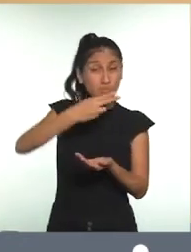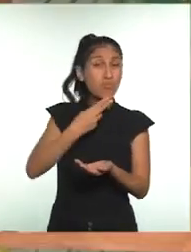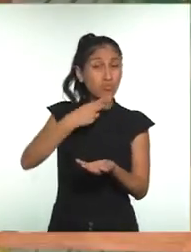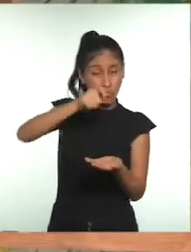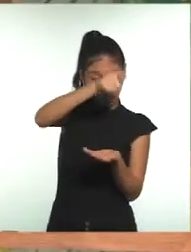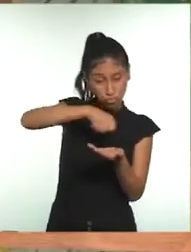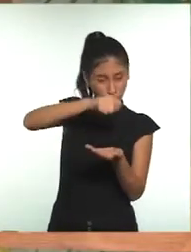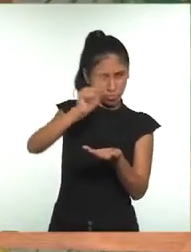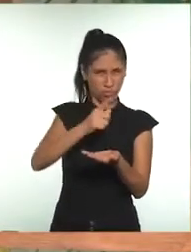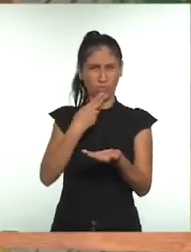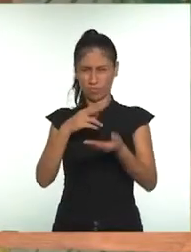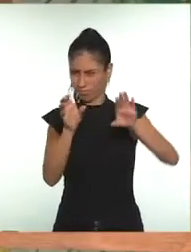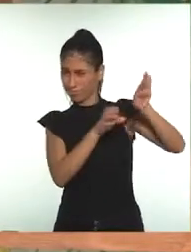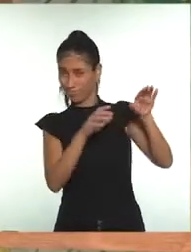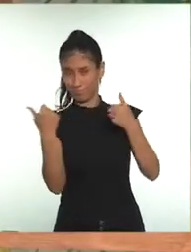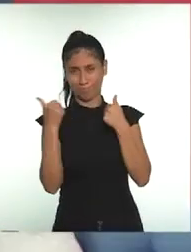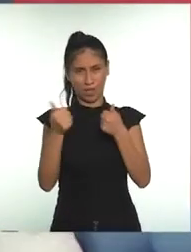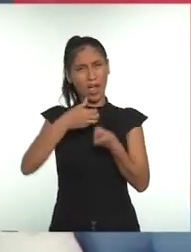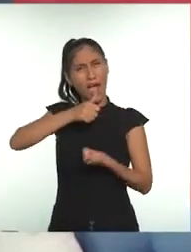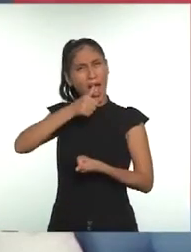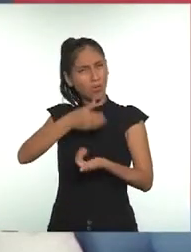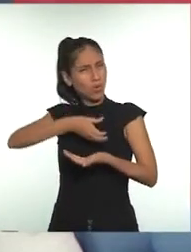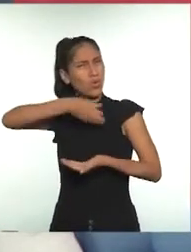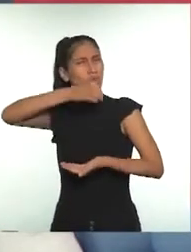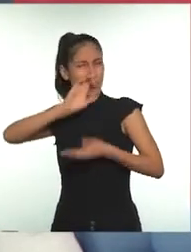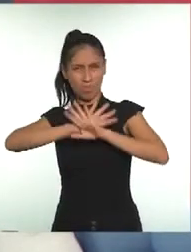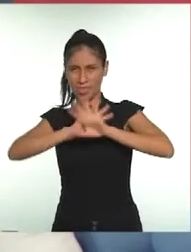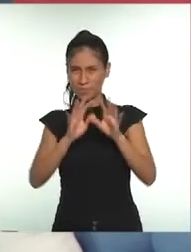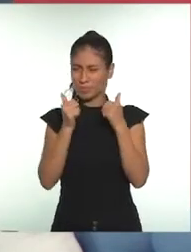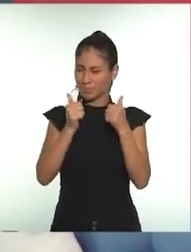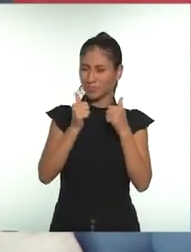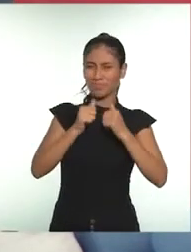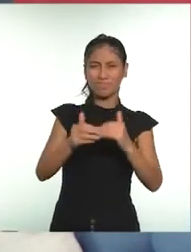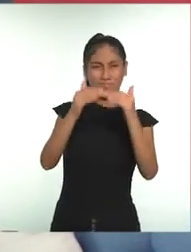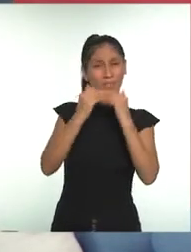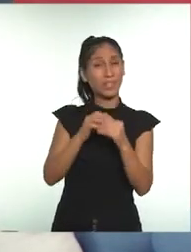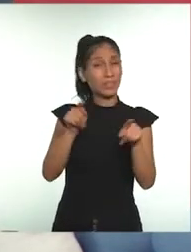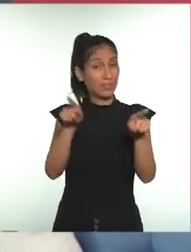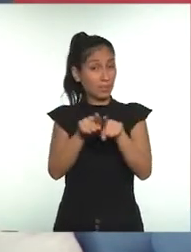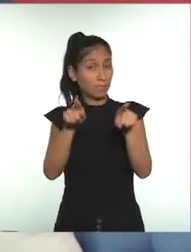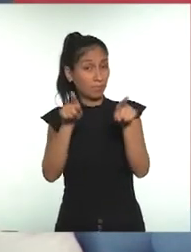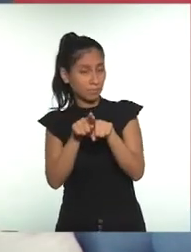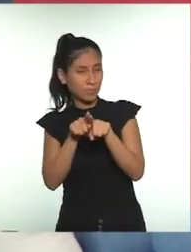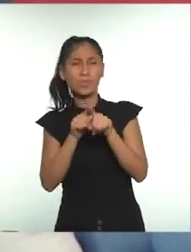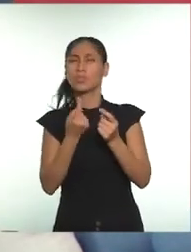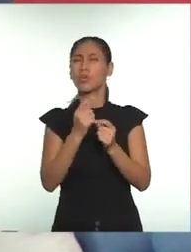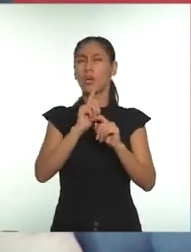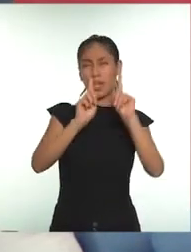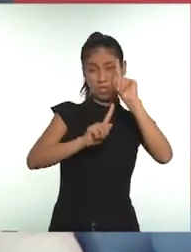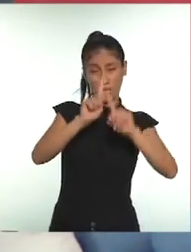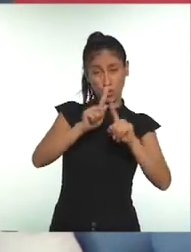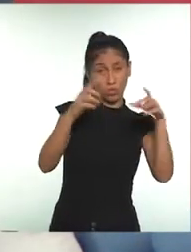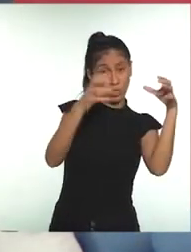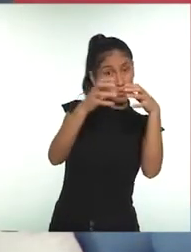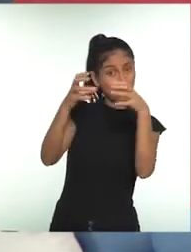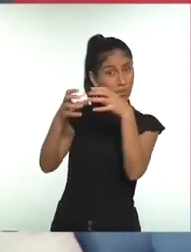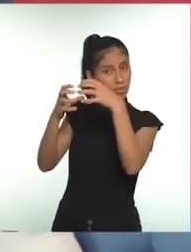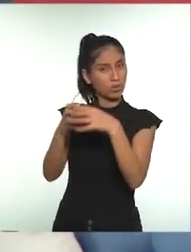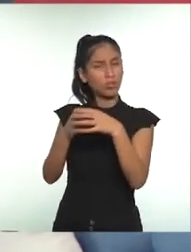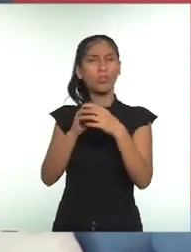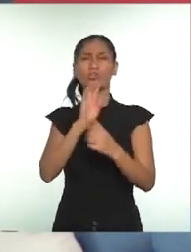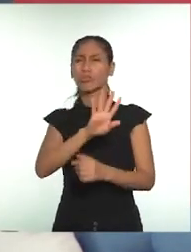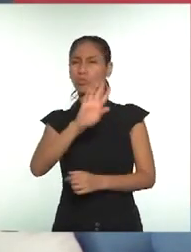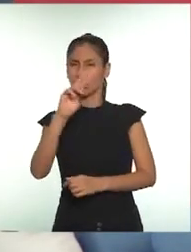casa. ¡Bravo por ella! Existen situaciones, como la que nos ha contado Susana, que abarcan un rango numérico, los cuales